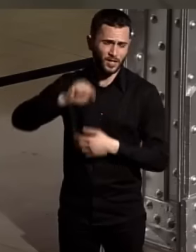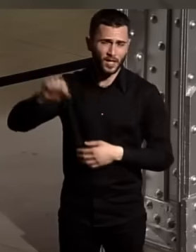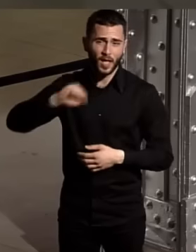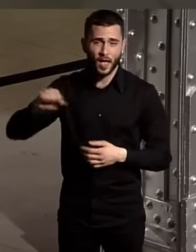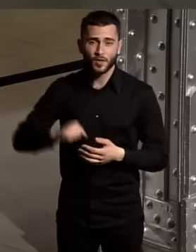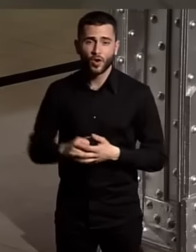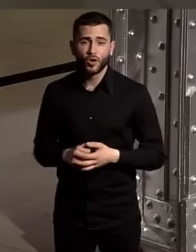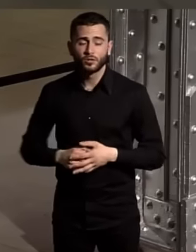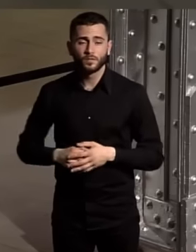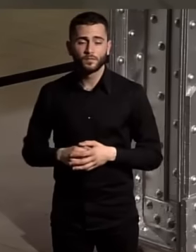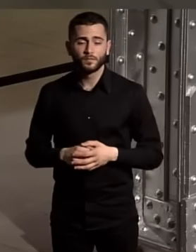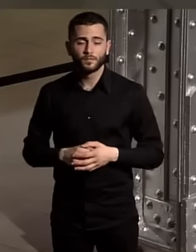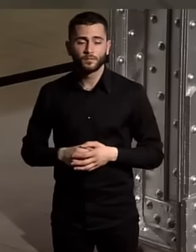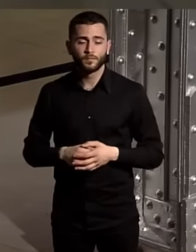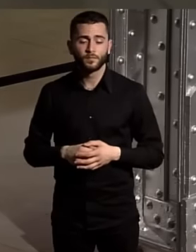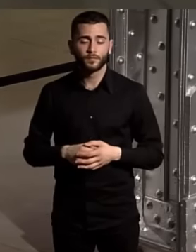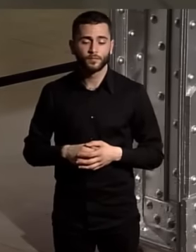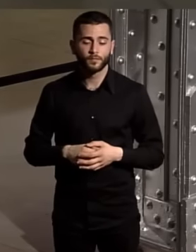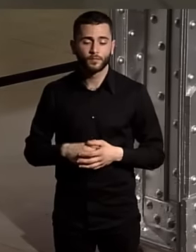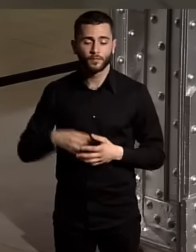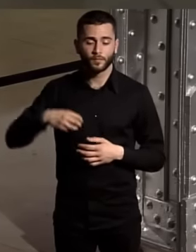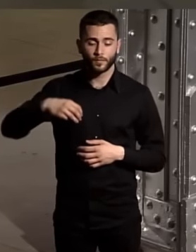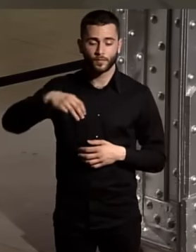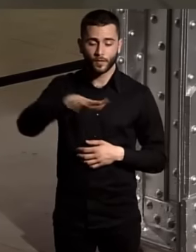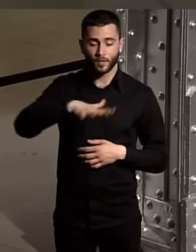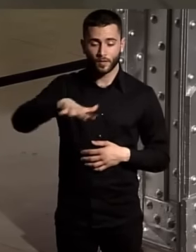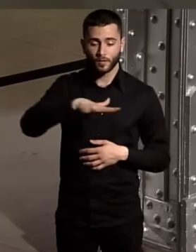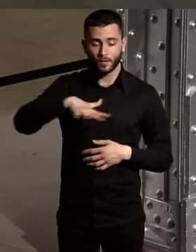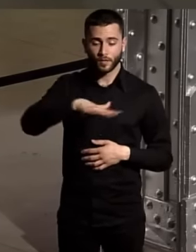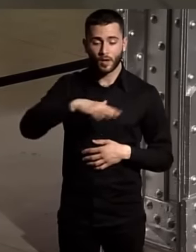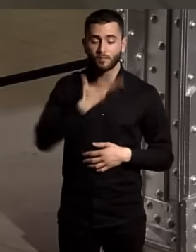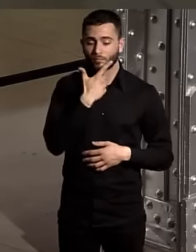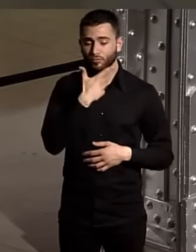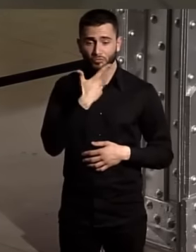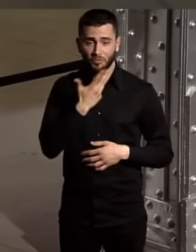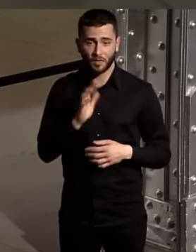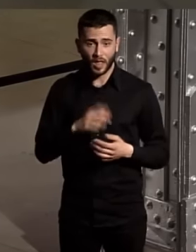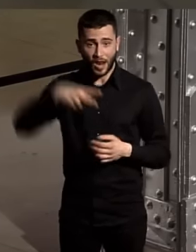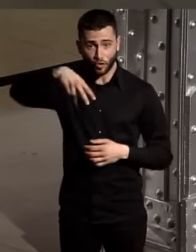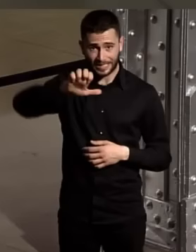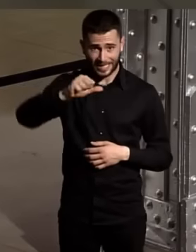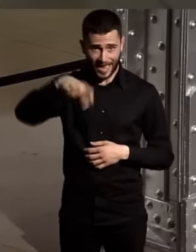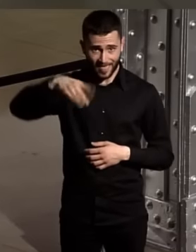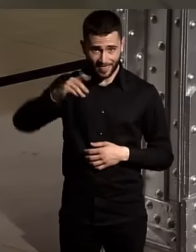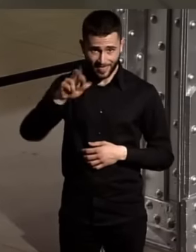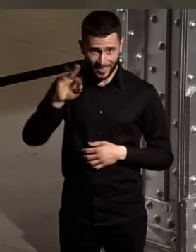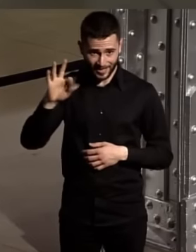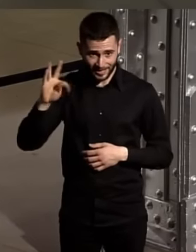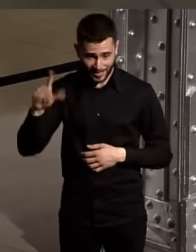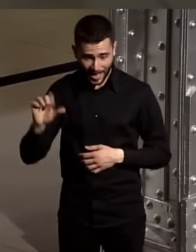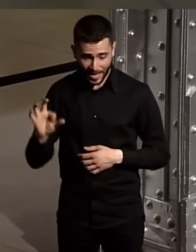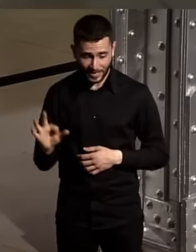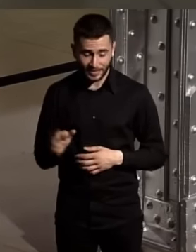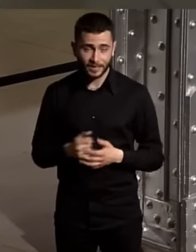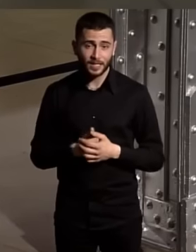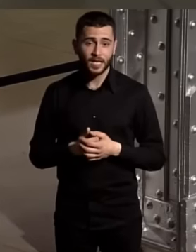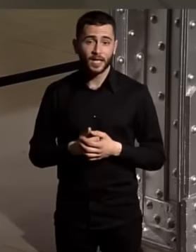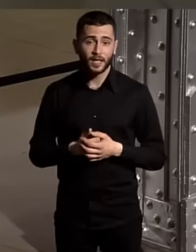denisovanos que son las especies de las que tenemos genomas completos son los denisovanos los neandertales y los humanos